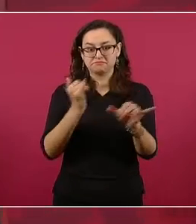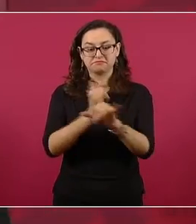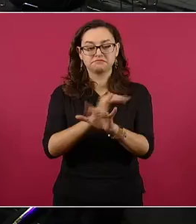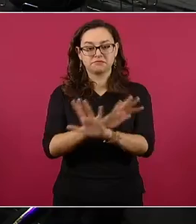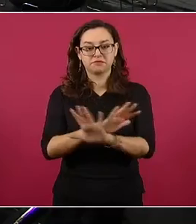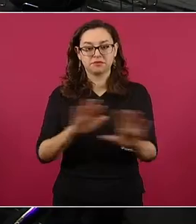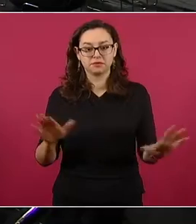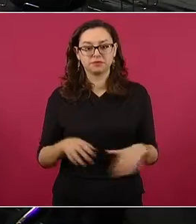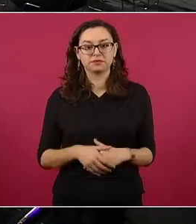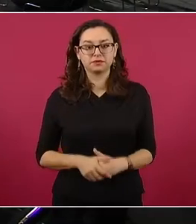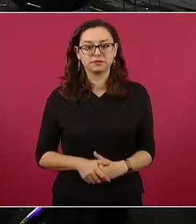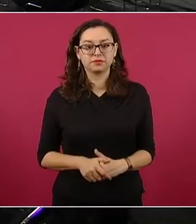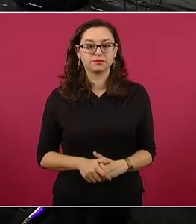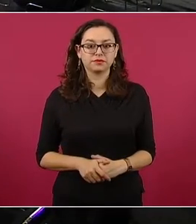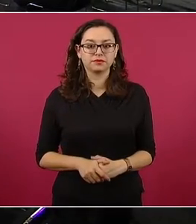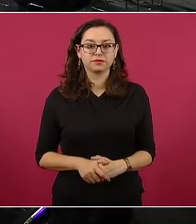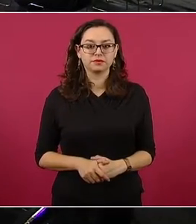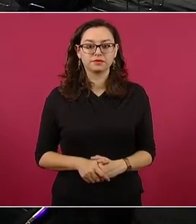instituciones.